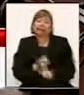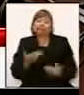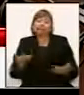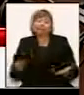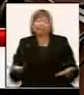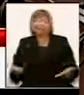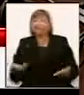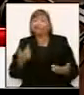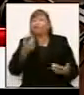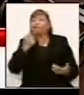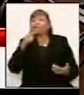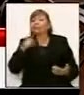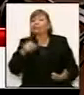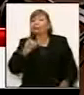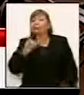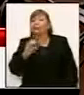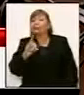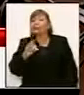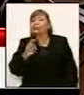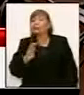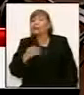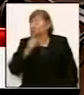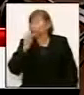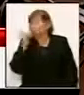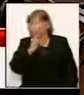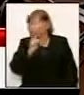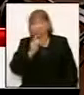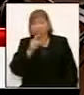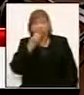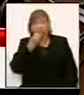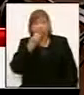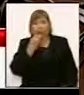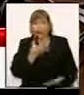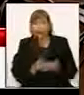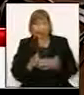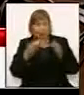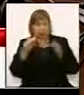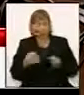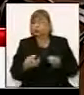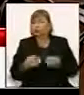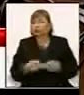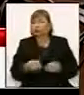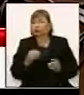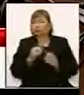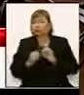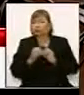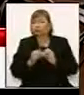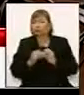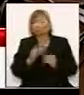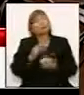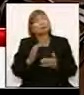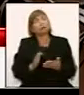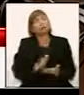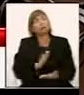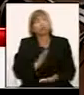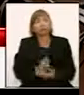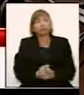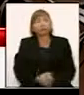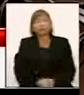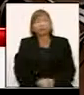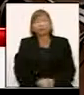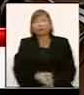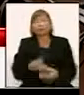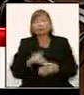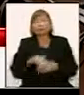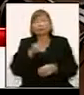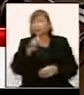que este IBD no sería adecuado para solucionar el problema. Y en